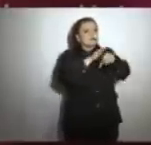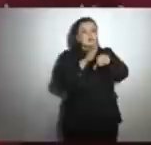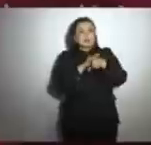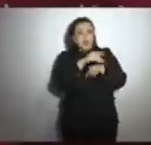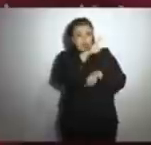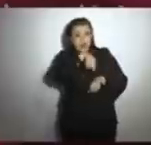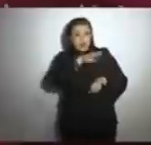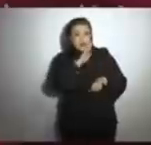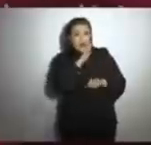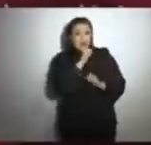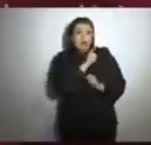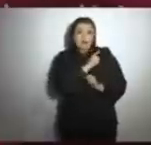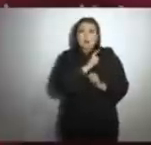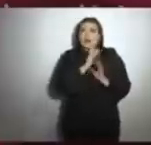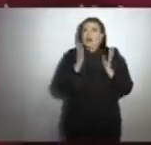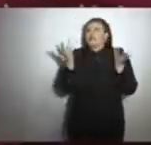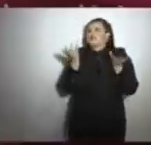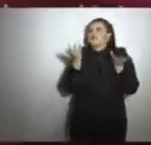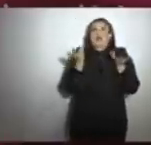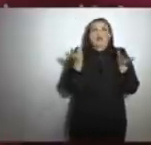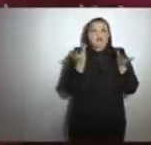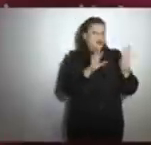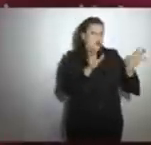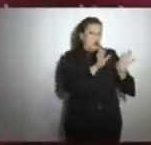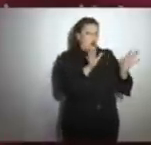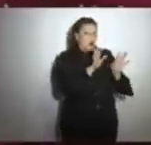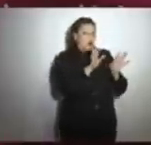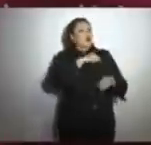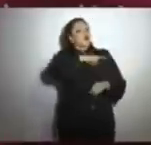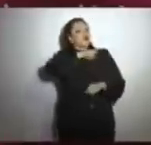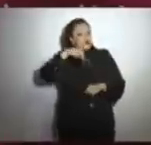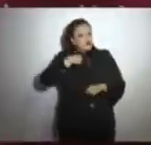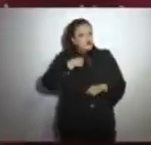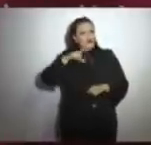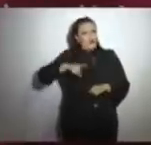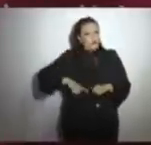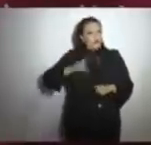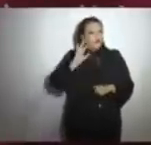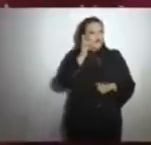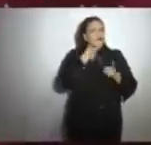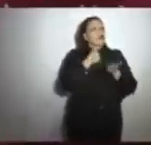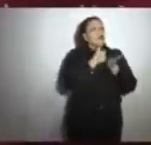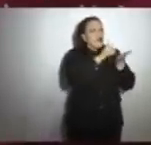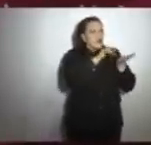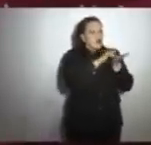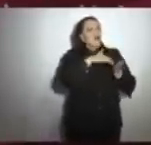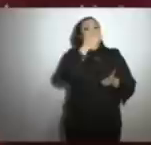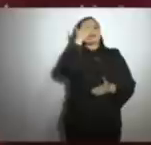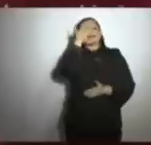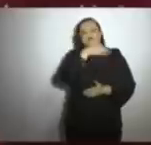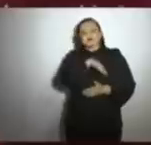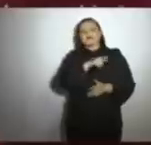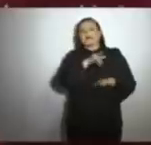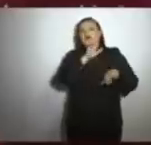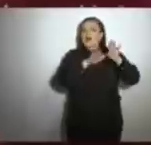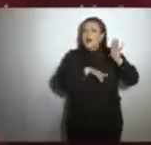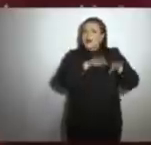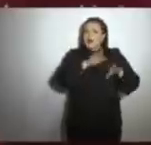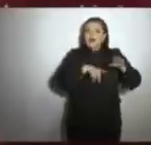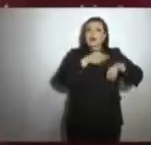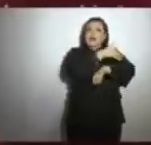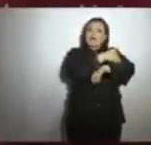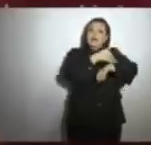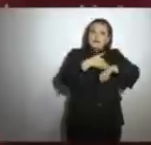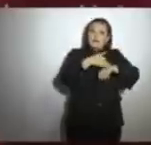están solas, que sepan que no están solas, porque sabemos que cuando se tiene a un hijo